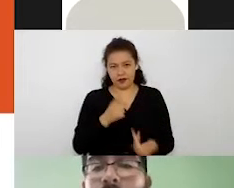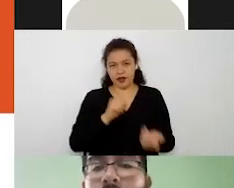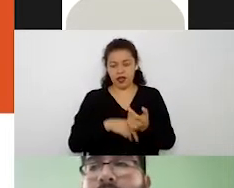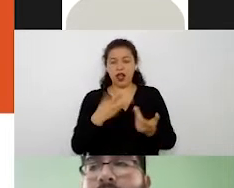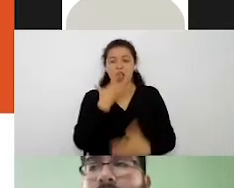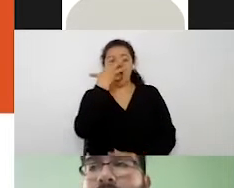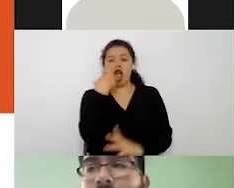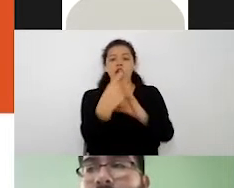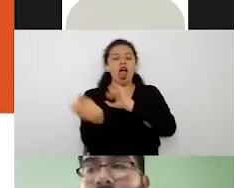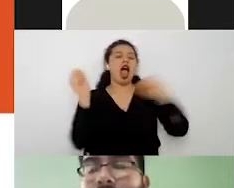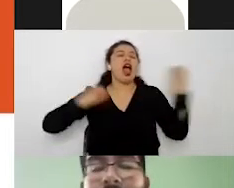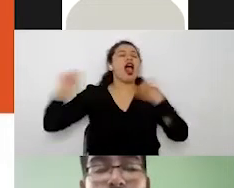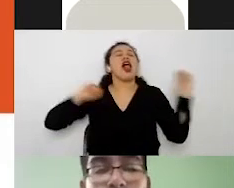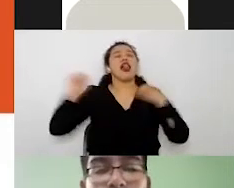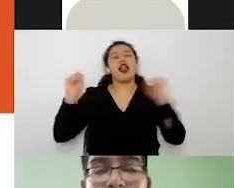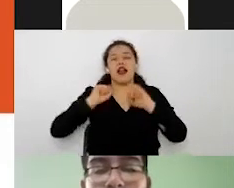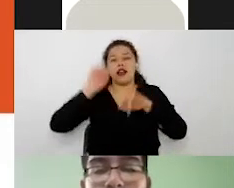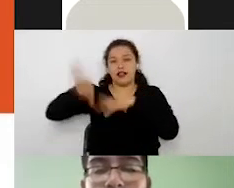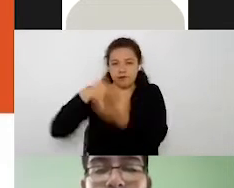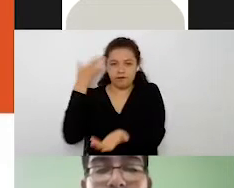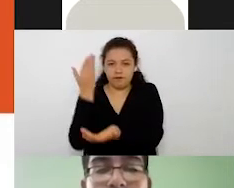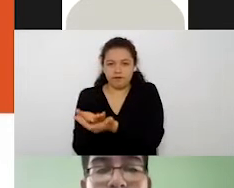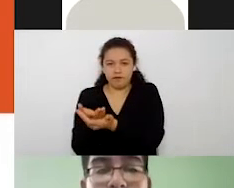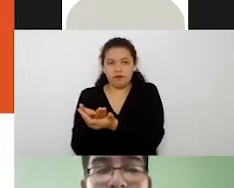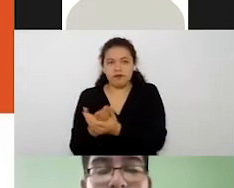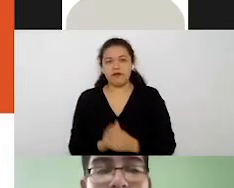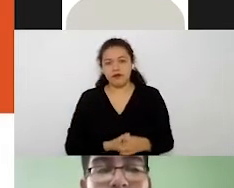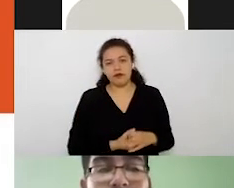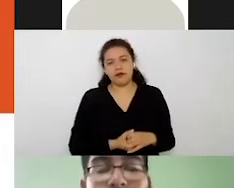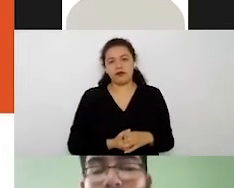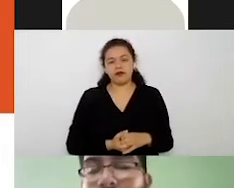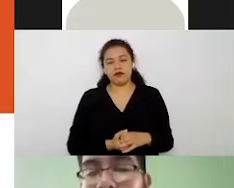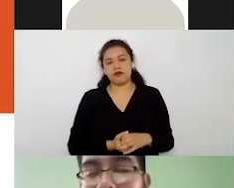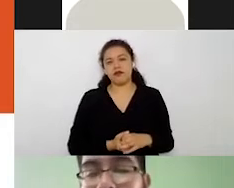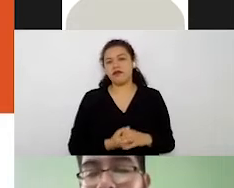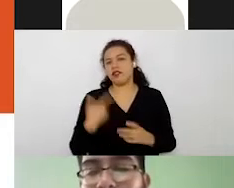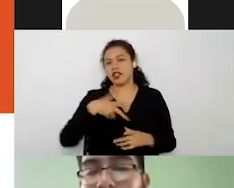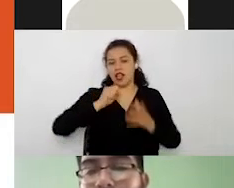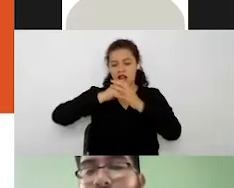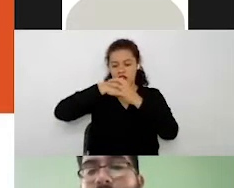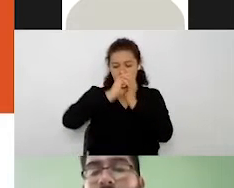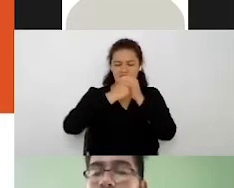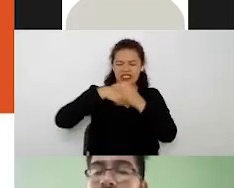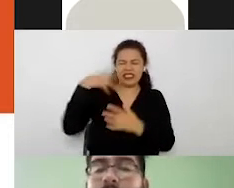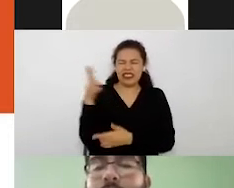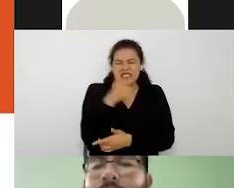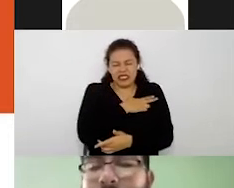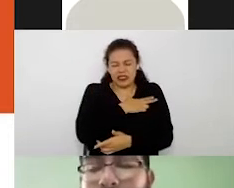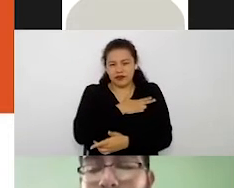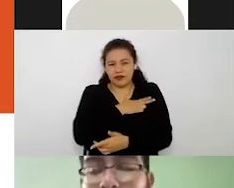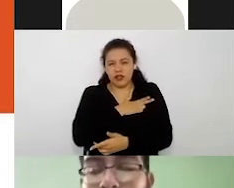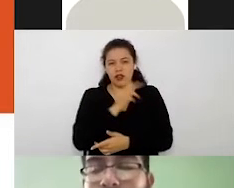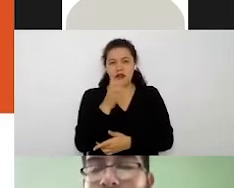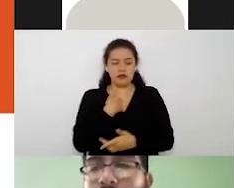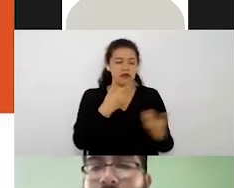corriendo y se cayó y se lastimó en la rodilla. Entonces, quizás ahí mi brigada